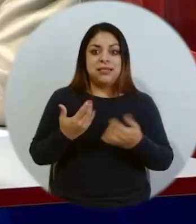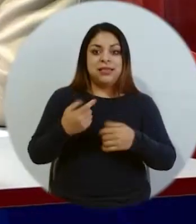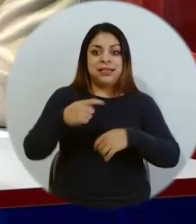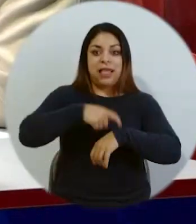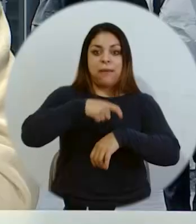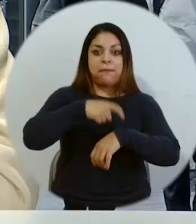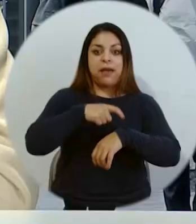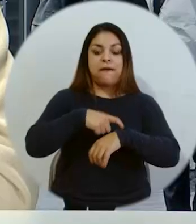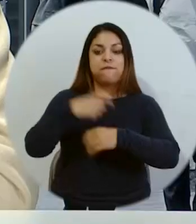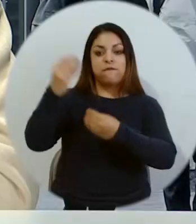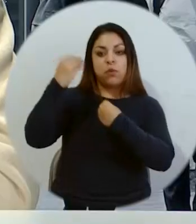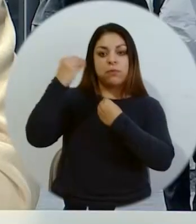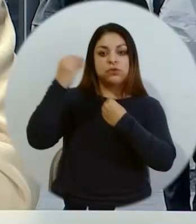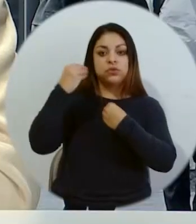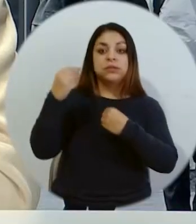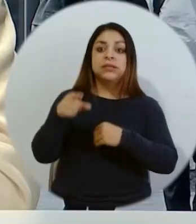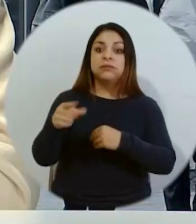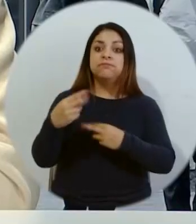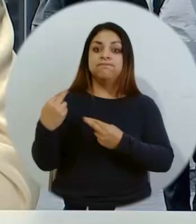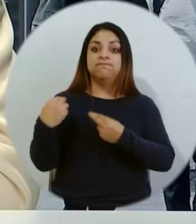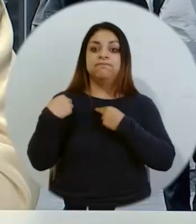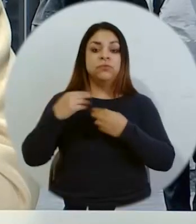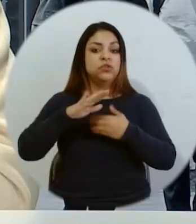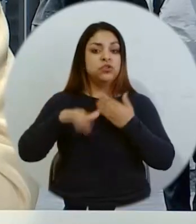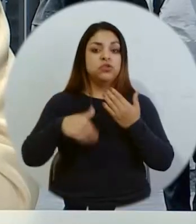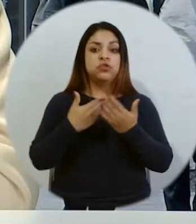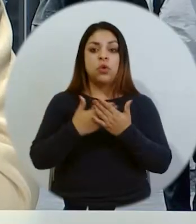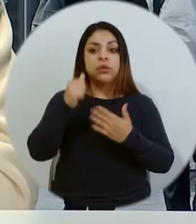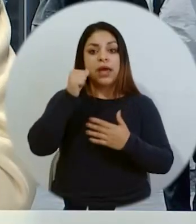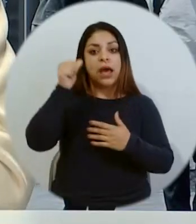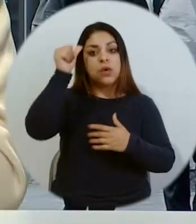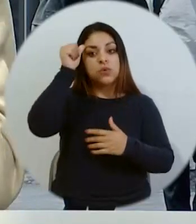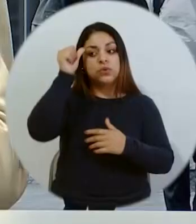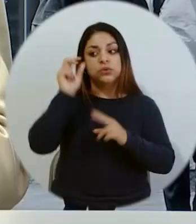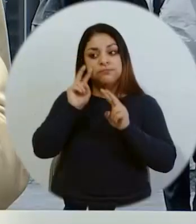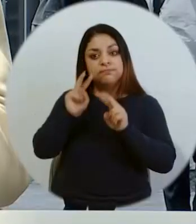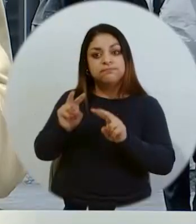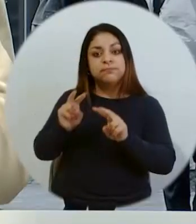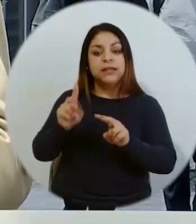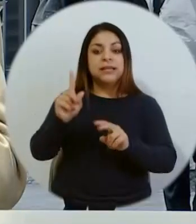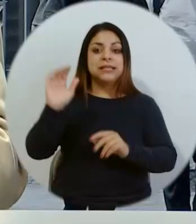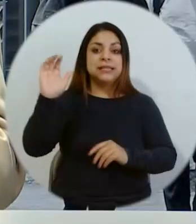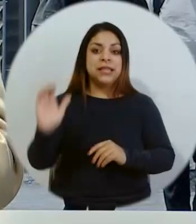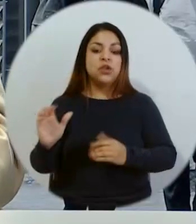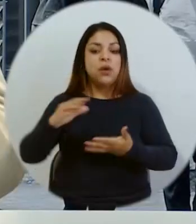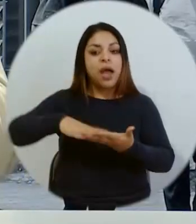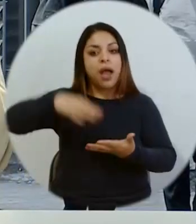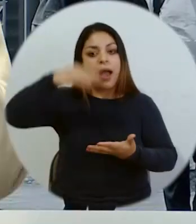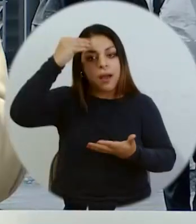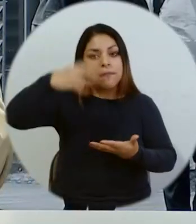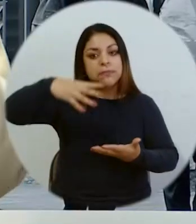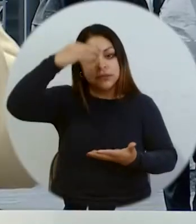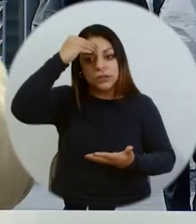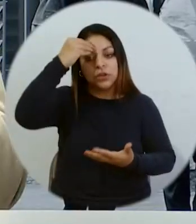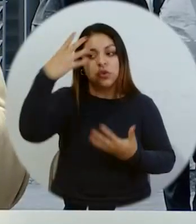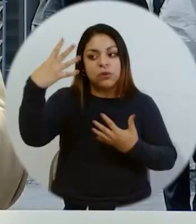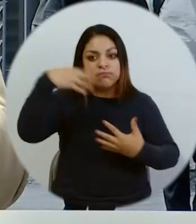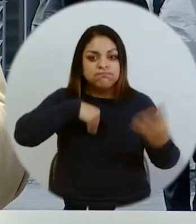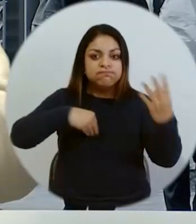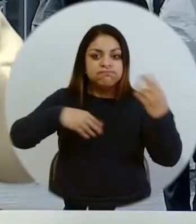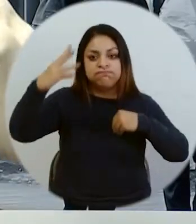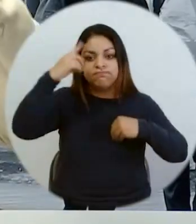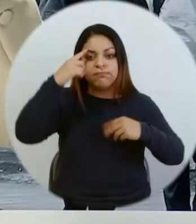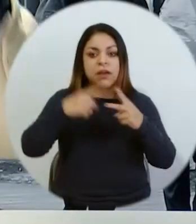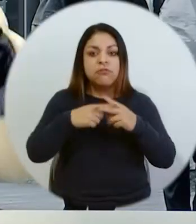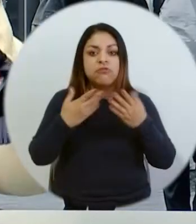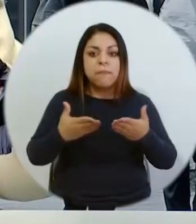etapa de formación y que es responsabilidad de todos los adultos velar porque ese niño vaya aprendiendo y adquiriendo herramientas